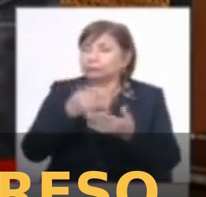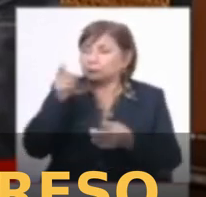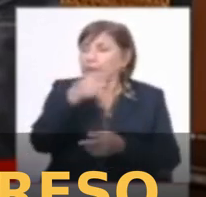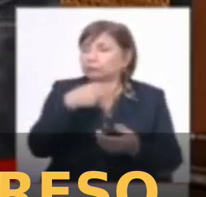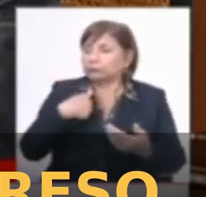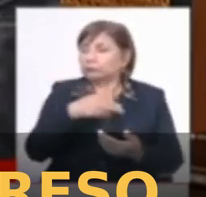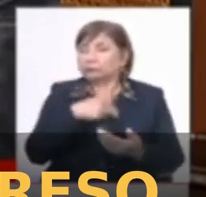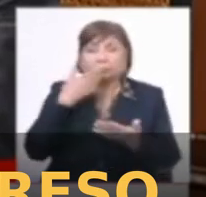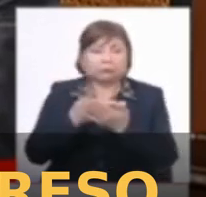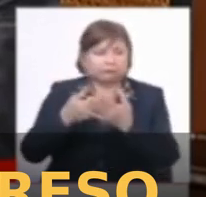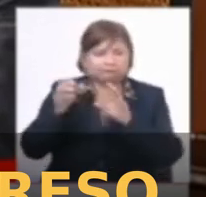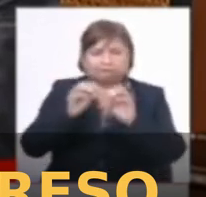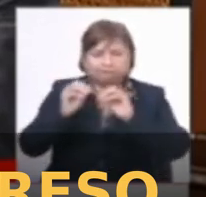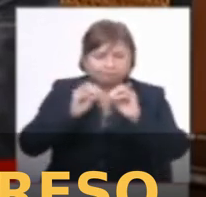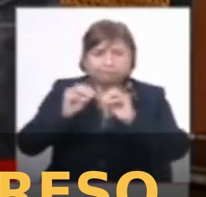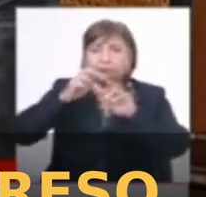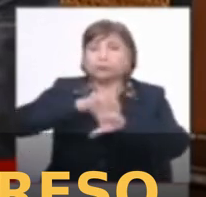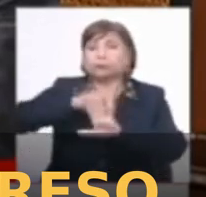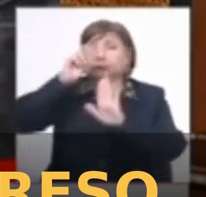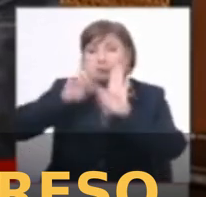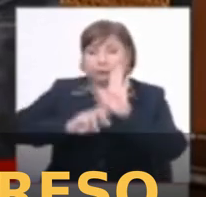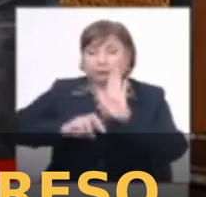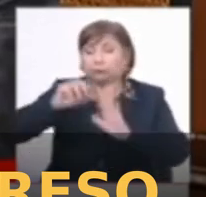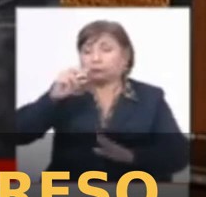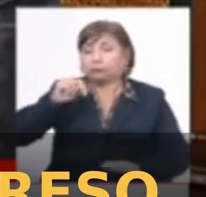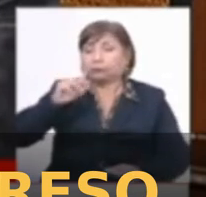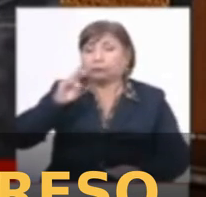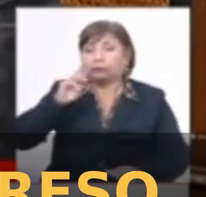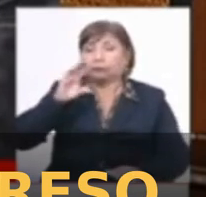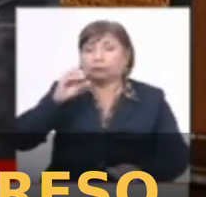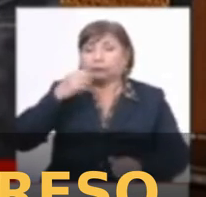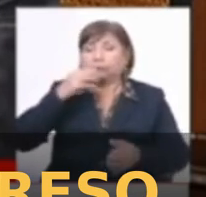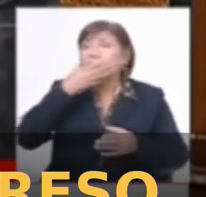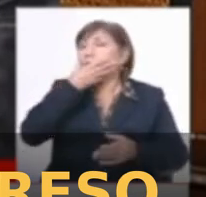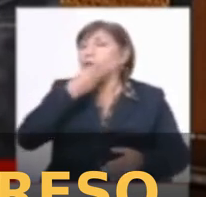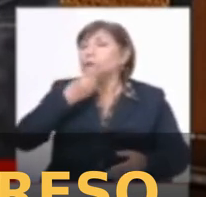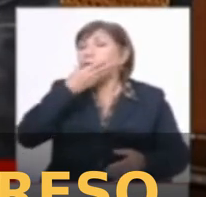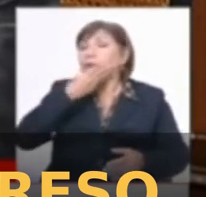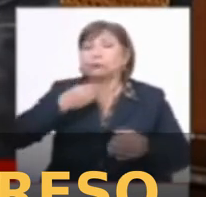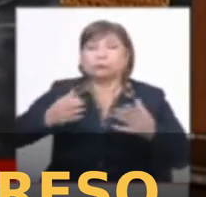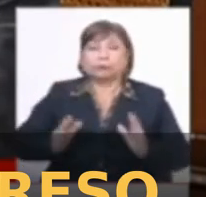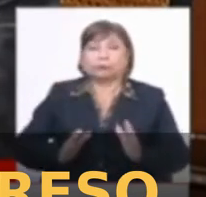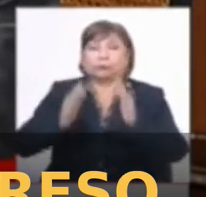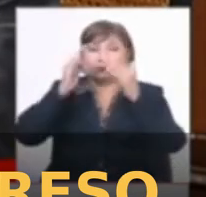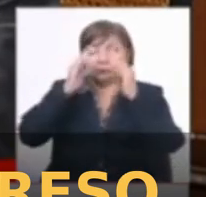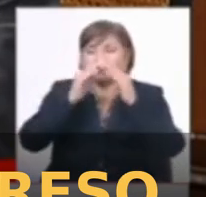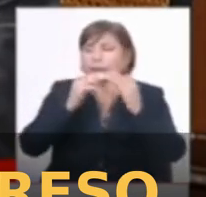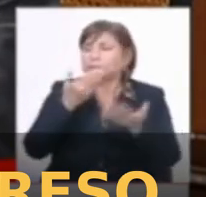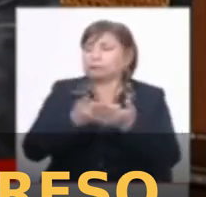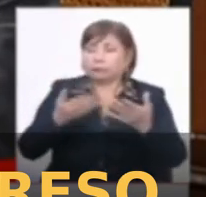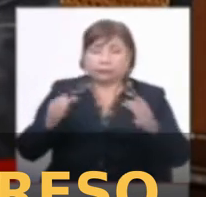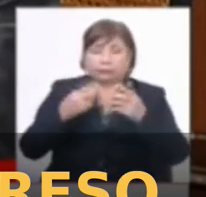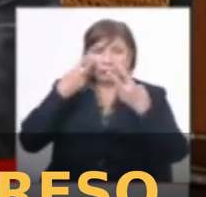Nosotros estábamos afianzando un proyecto, Navitón, un proyecto que se iba a dar en diciembre en Palacio de Gobierno. Dentro de